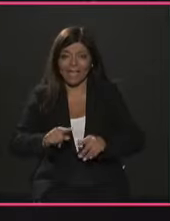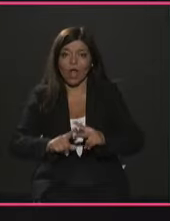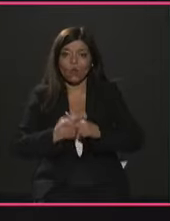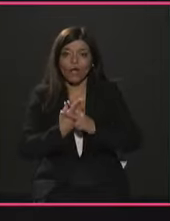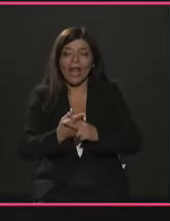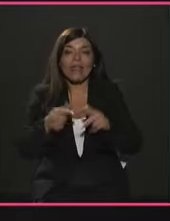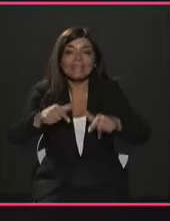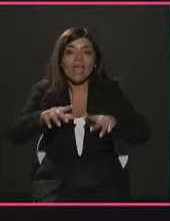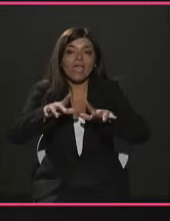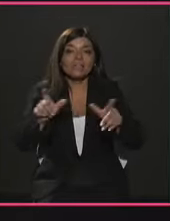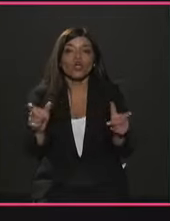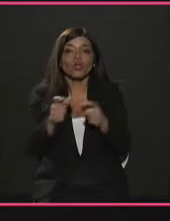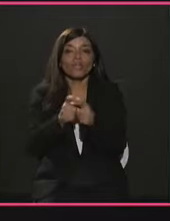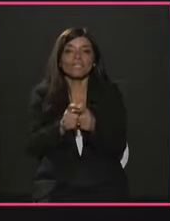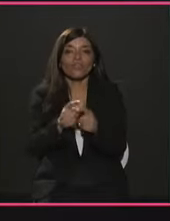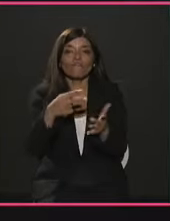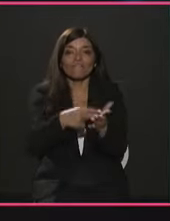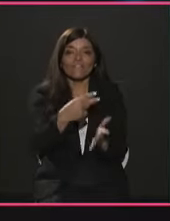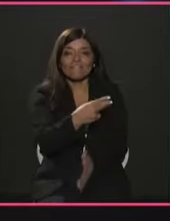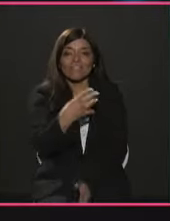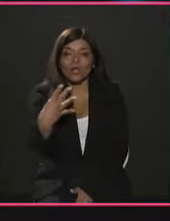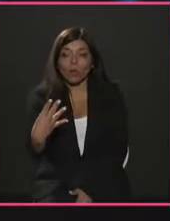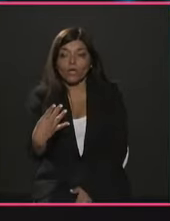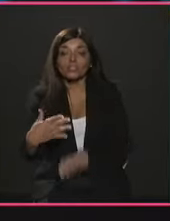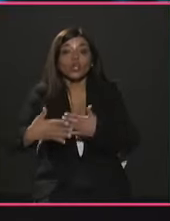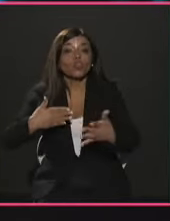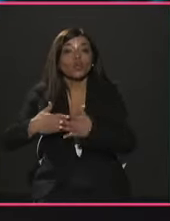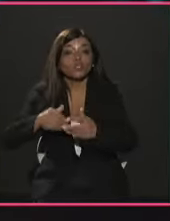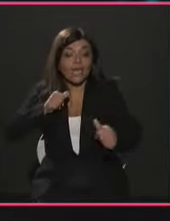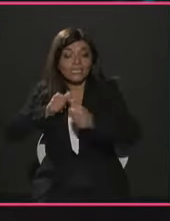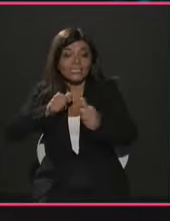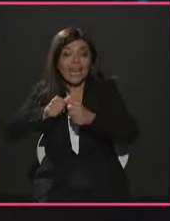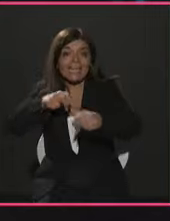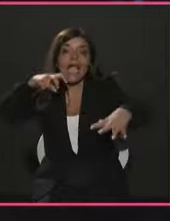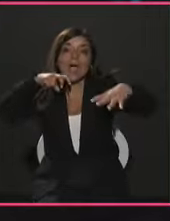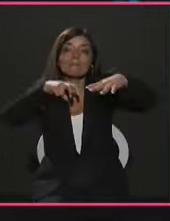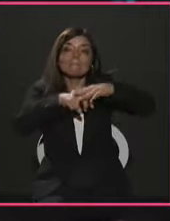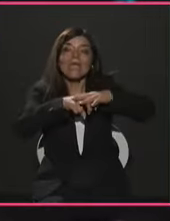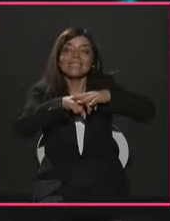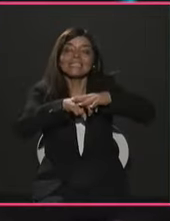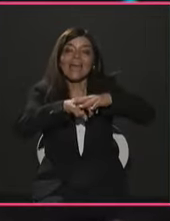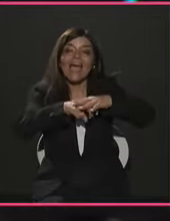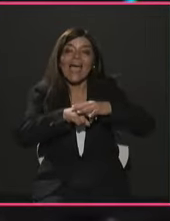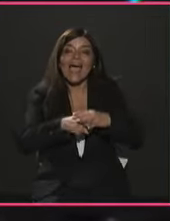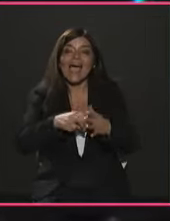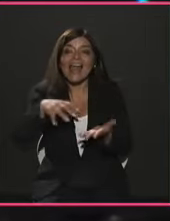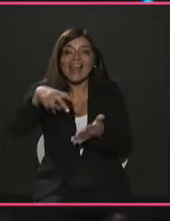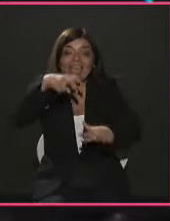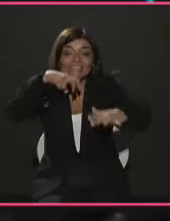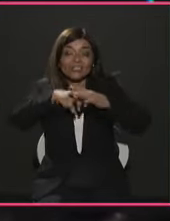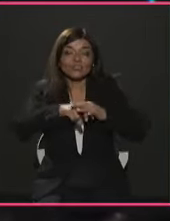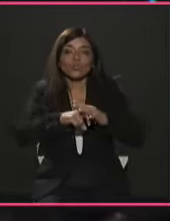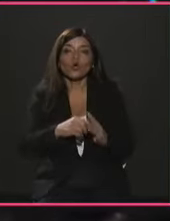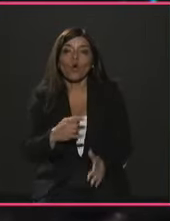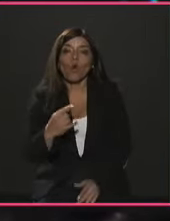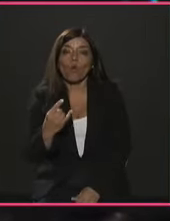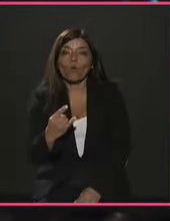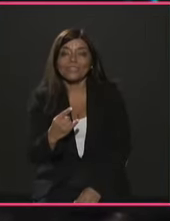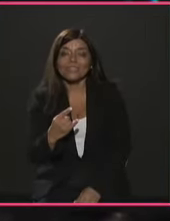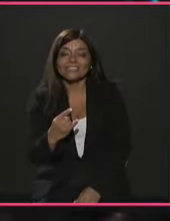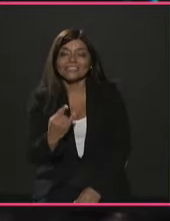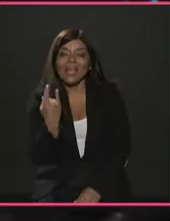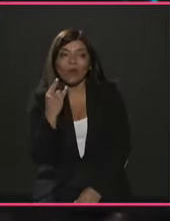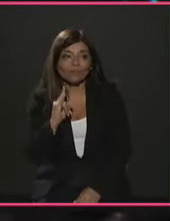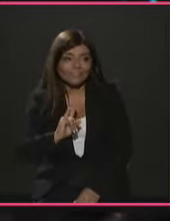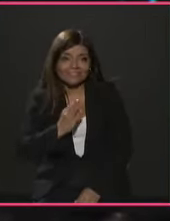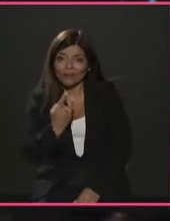este congreso 2024 está ubicado A pasos del metro de las estación del futuro de el metro Universidad de